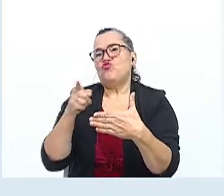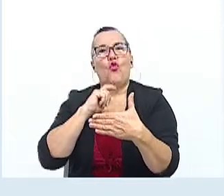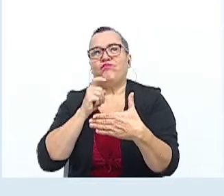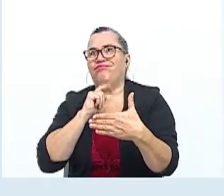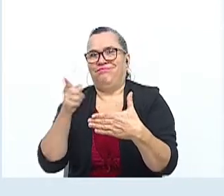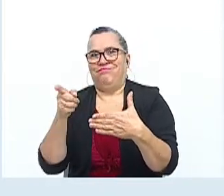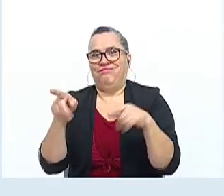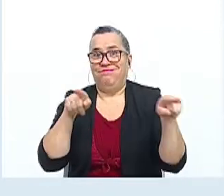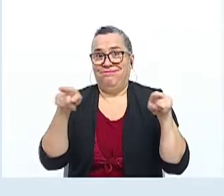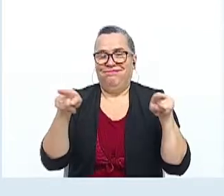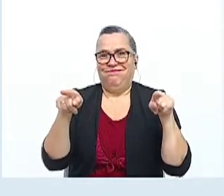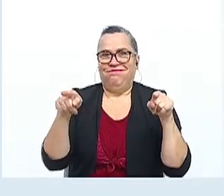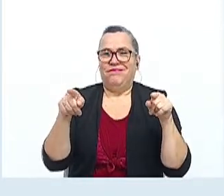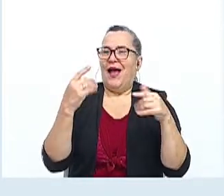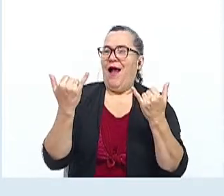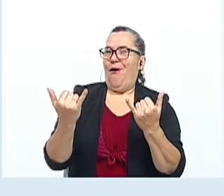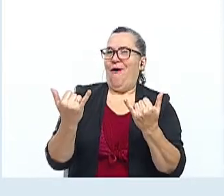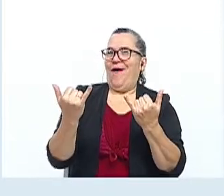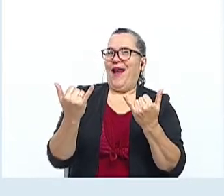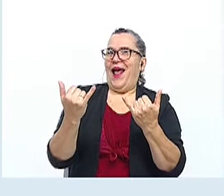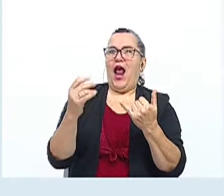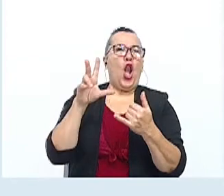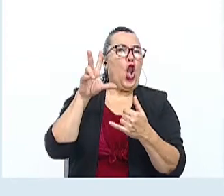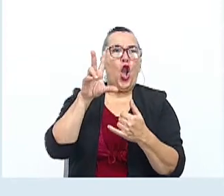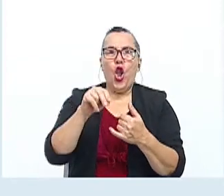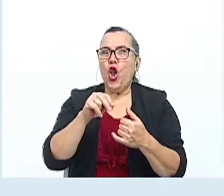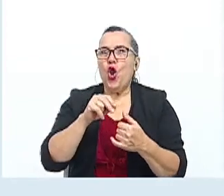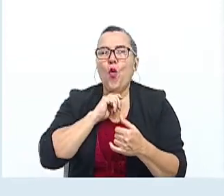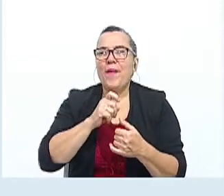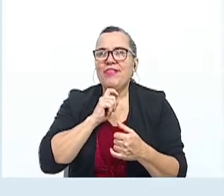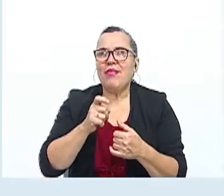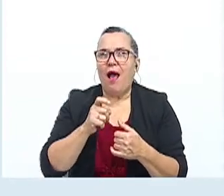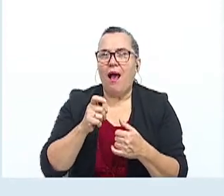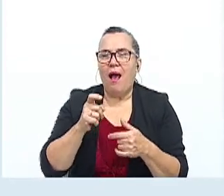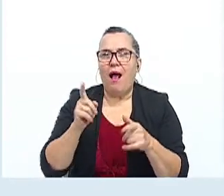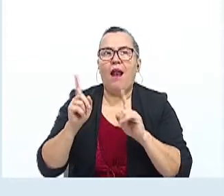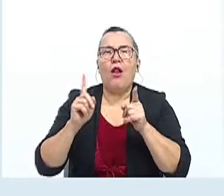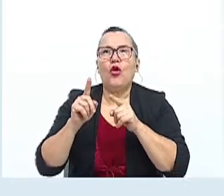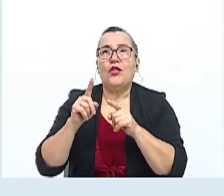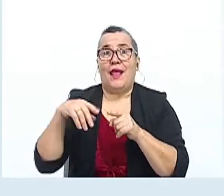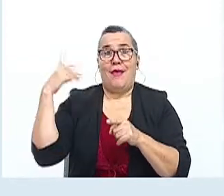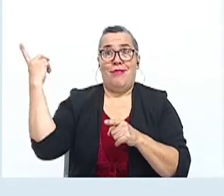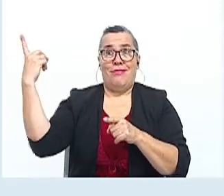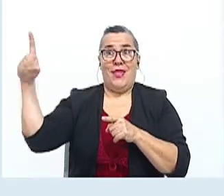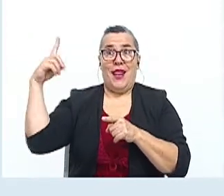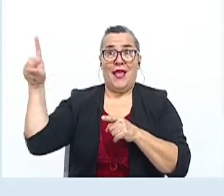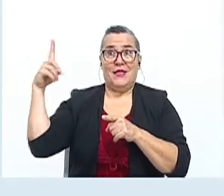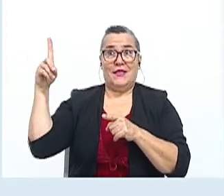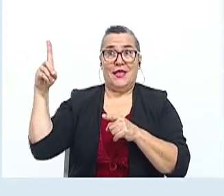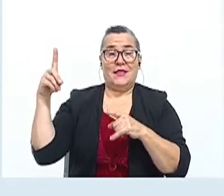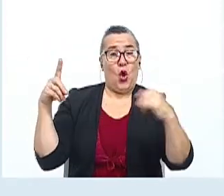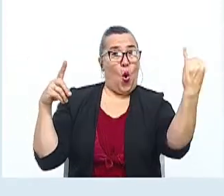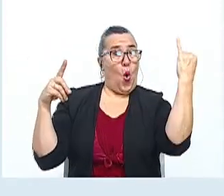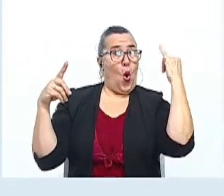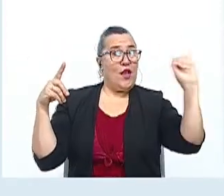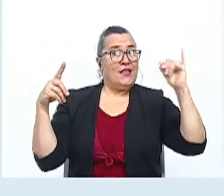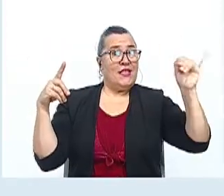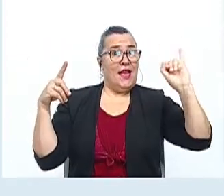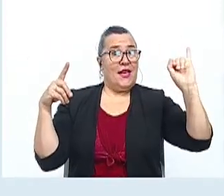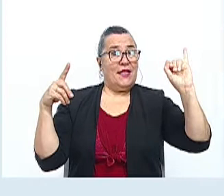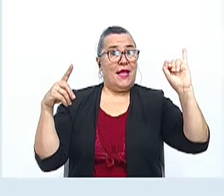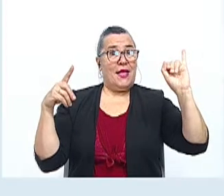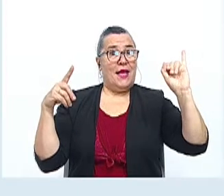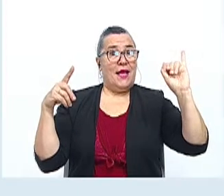Ahora quiero que ubiquen a los no metales. ¿A dónde están? ¿A la derecha de los metaloides o a la izquierda de los